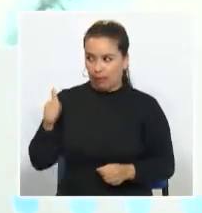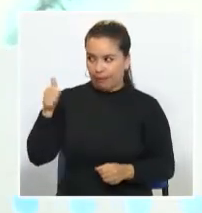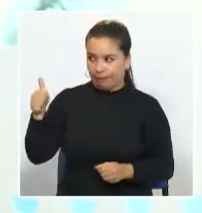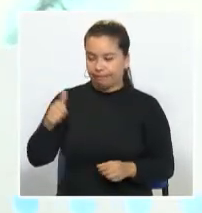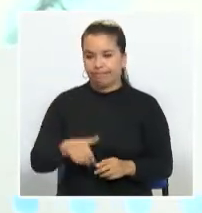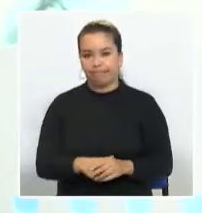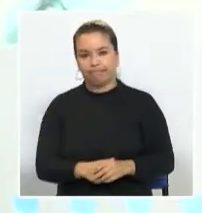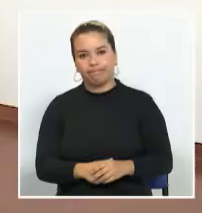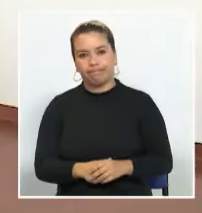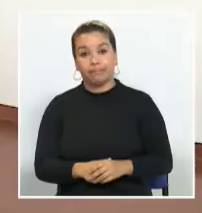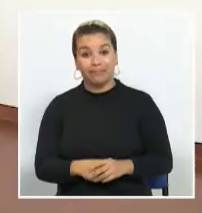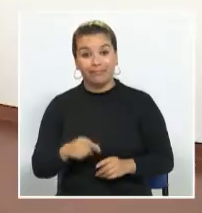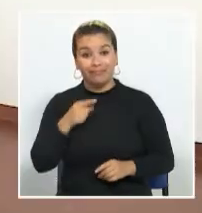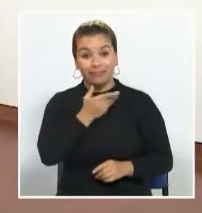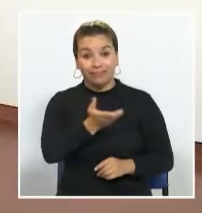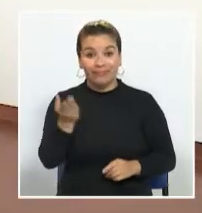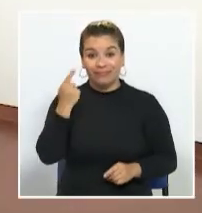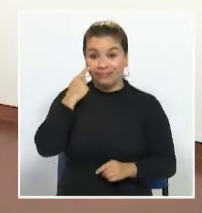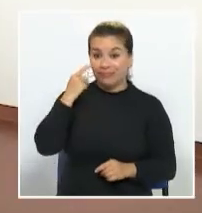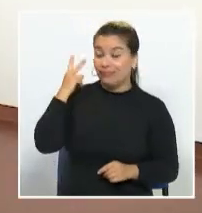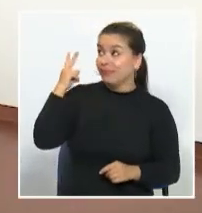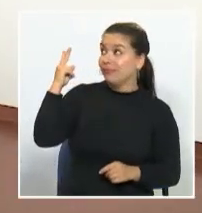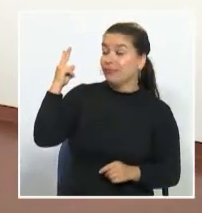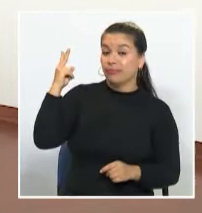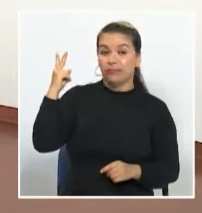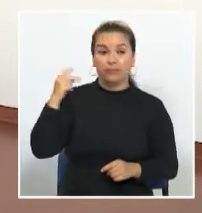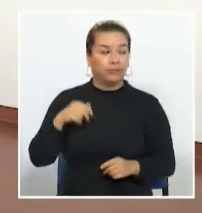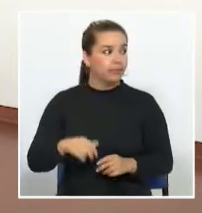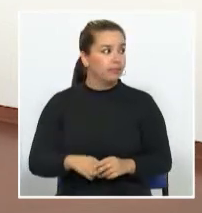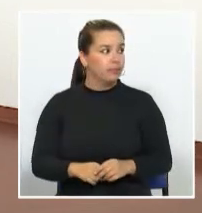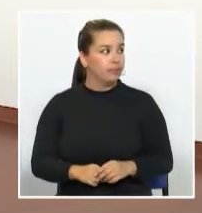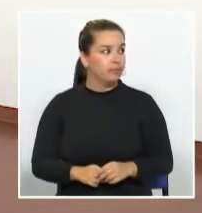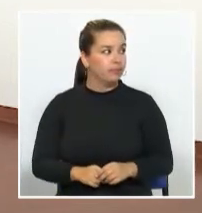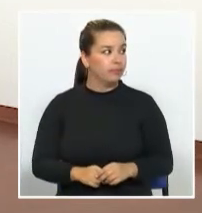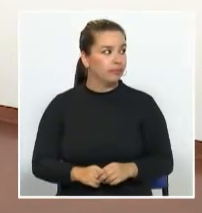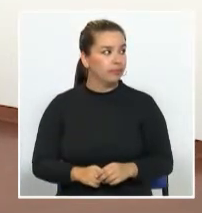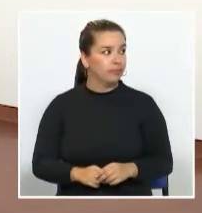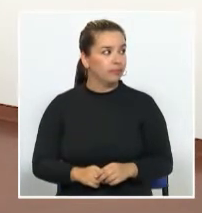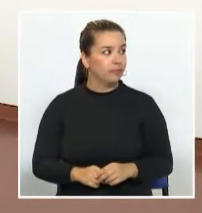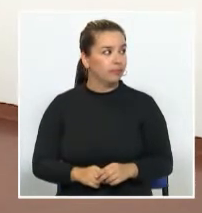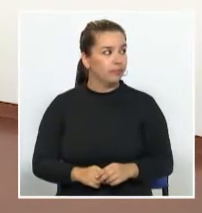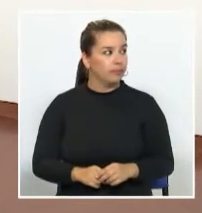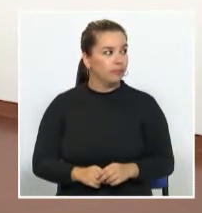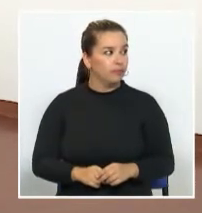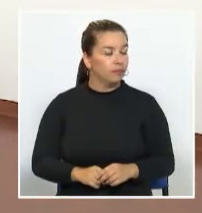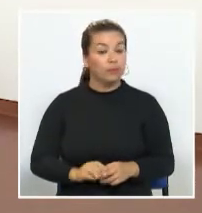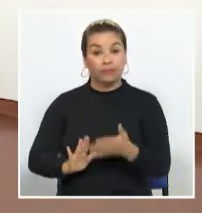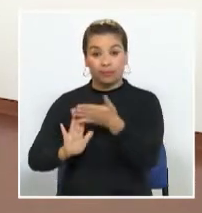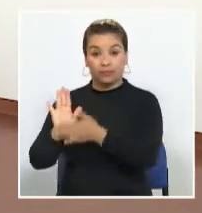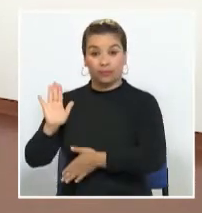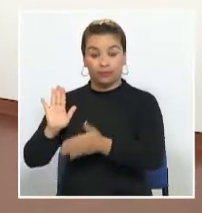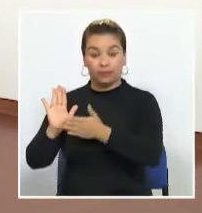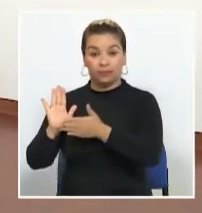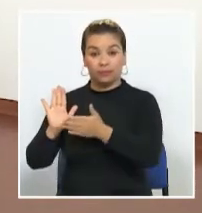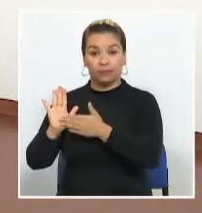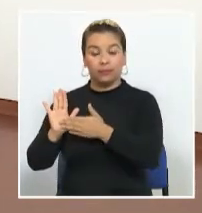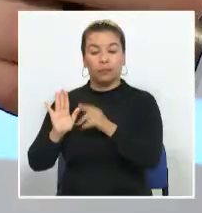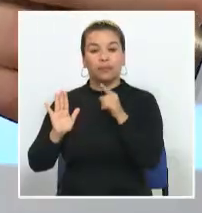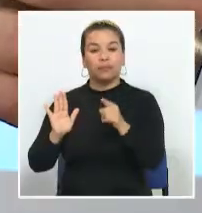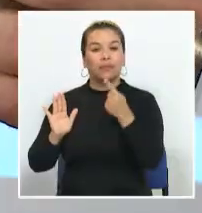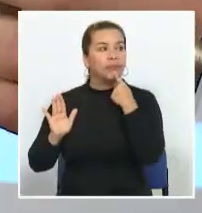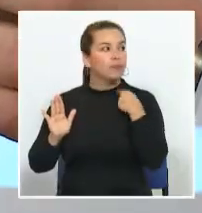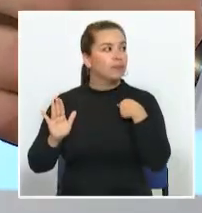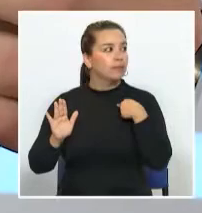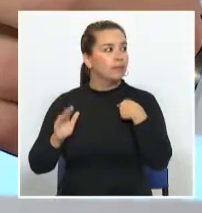ustedes ven aquí el resultado del examen y habla de que entonces la fracción de